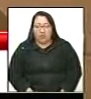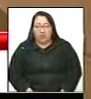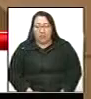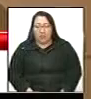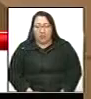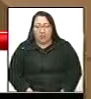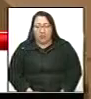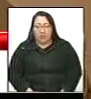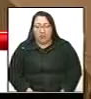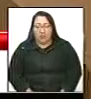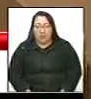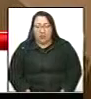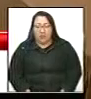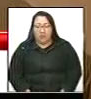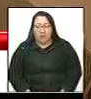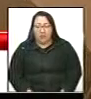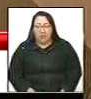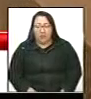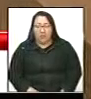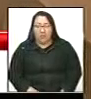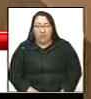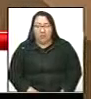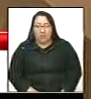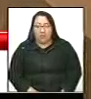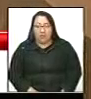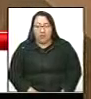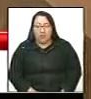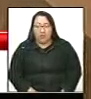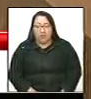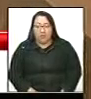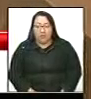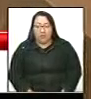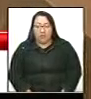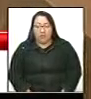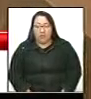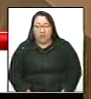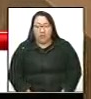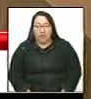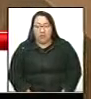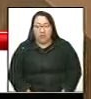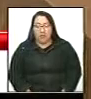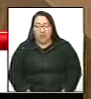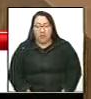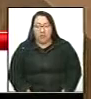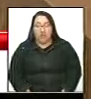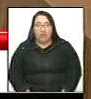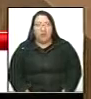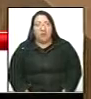Con cinco votos en contra y cuatro a favor. Improcedente,